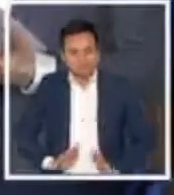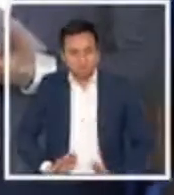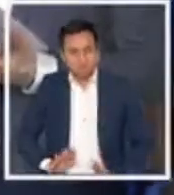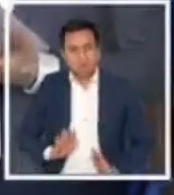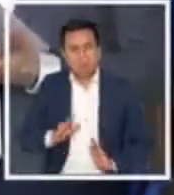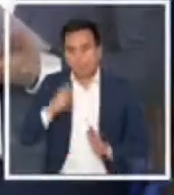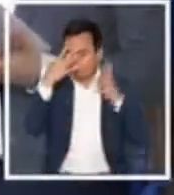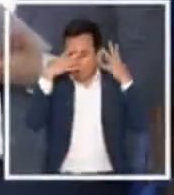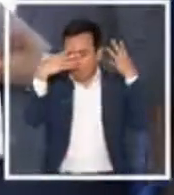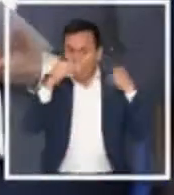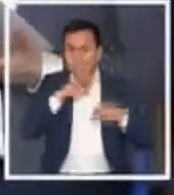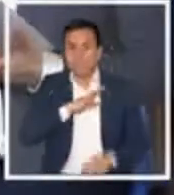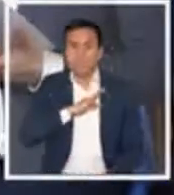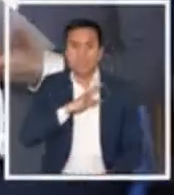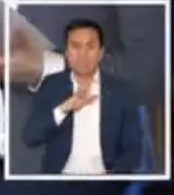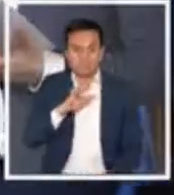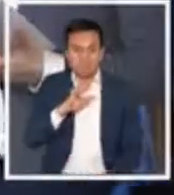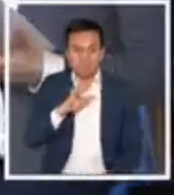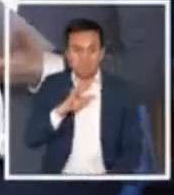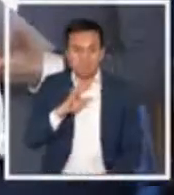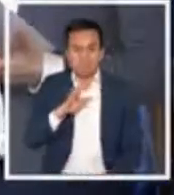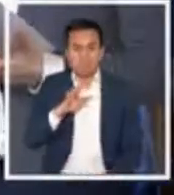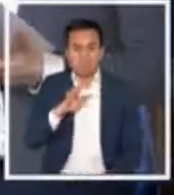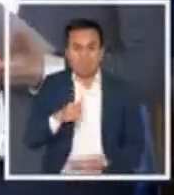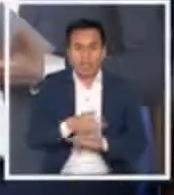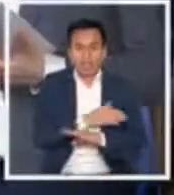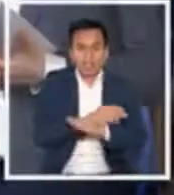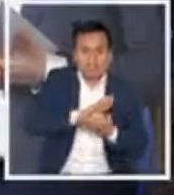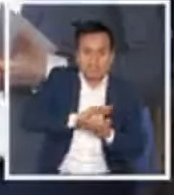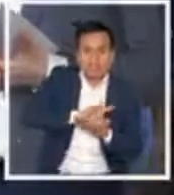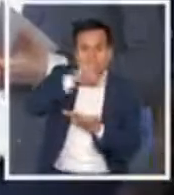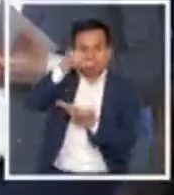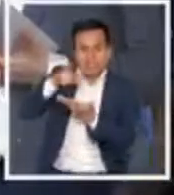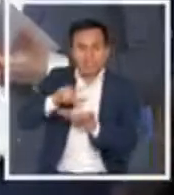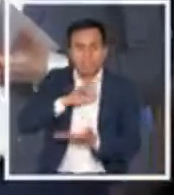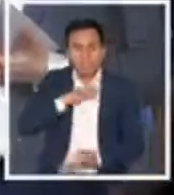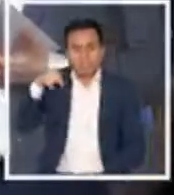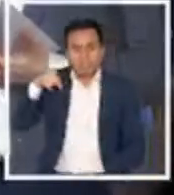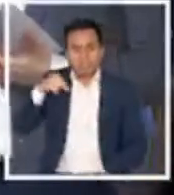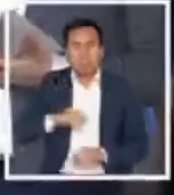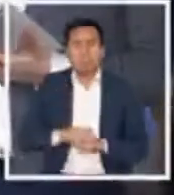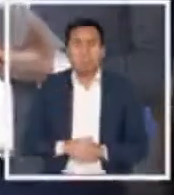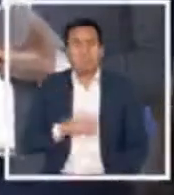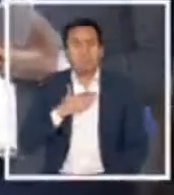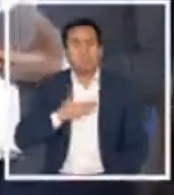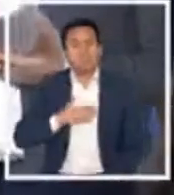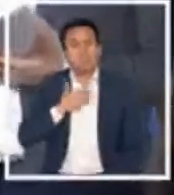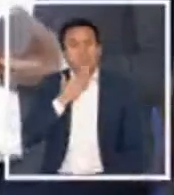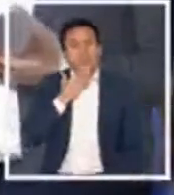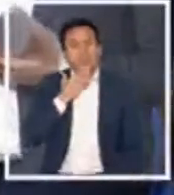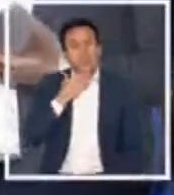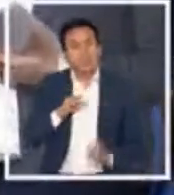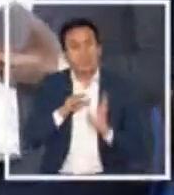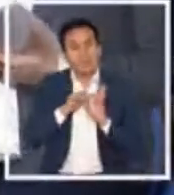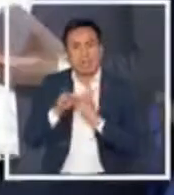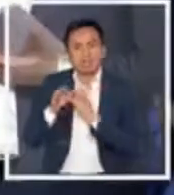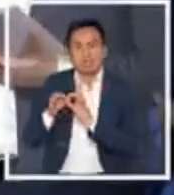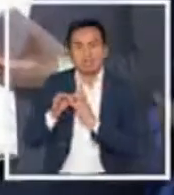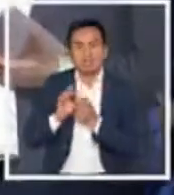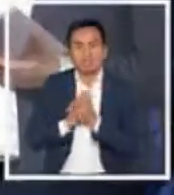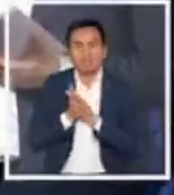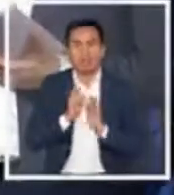en la Embajada de Francia antes de poder salir para acá. Quiero también dar las gracias a todos